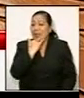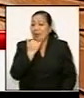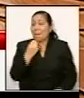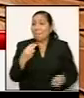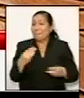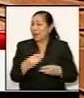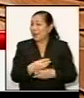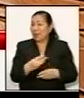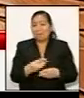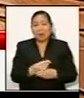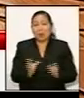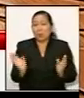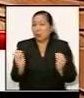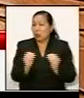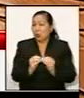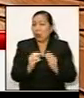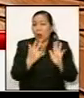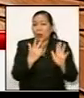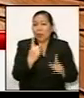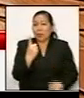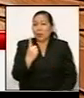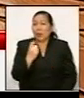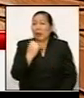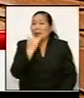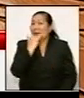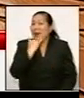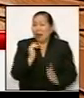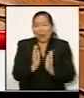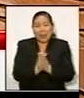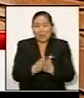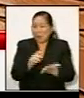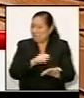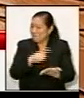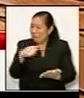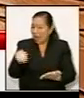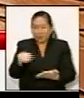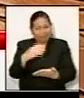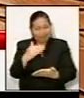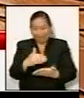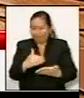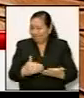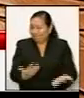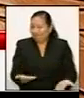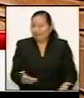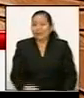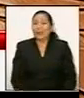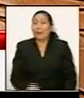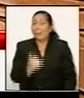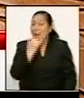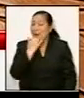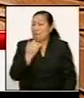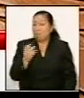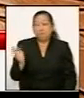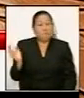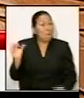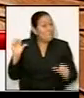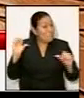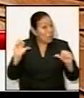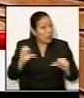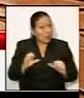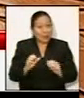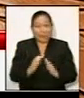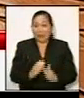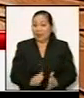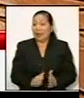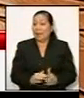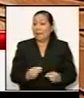matemáticas sumando 81 errores en en total y uno de los errores más garrafales es en